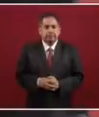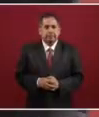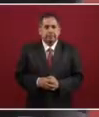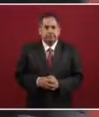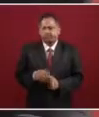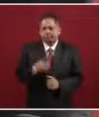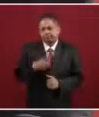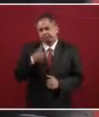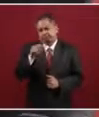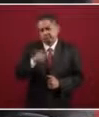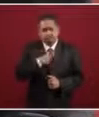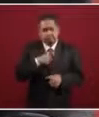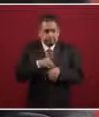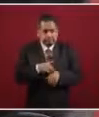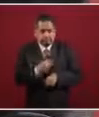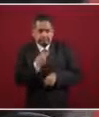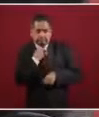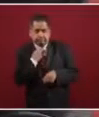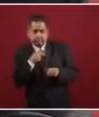No